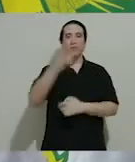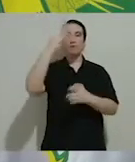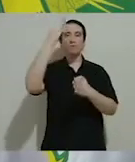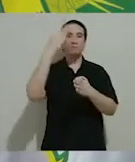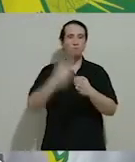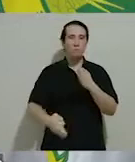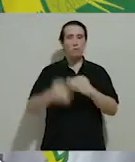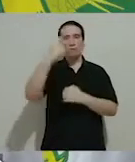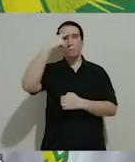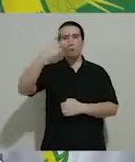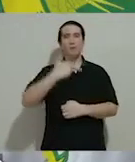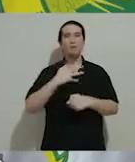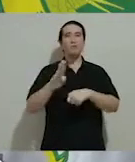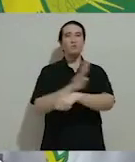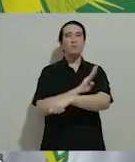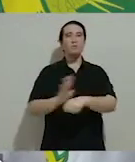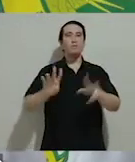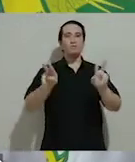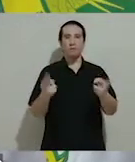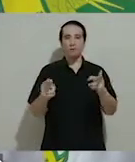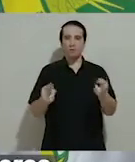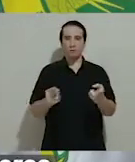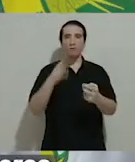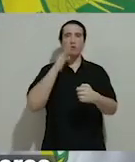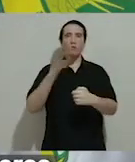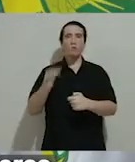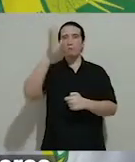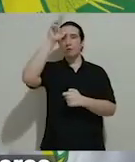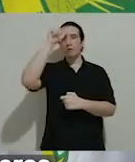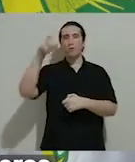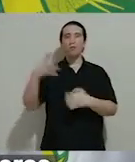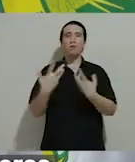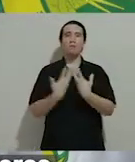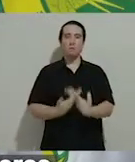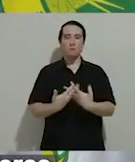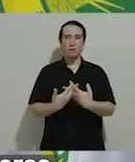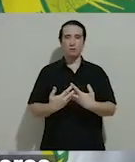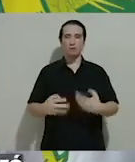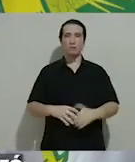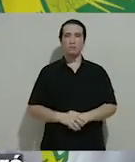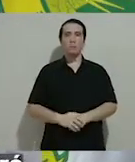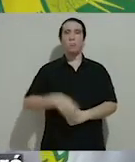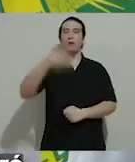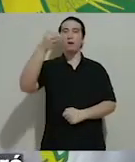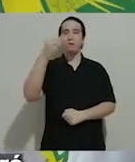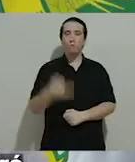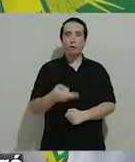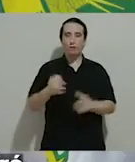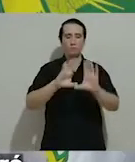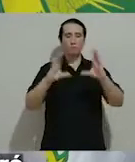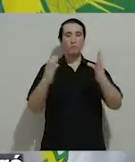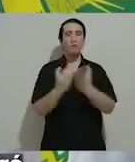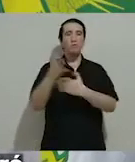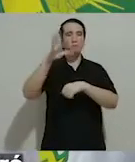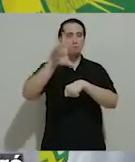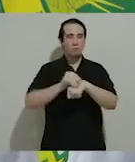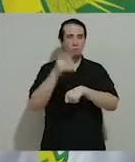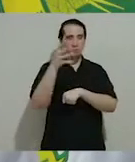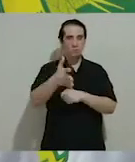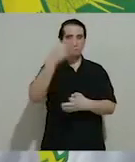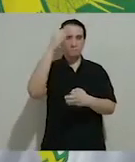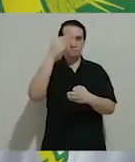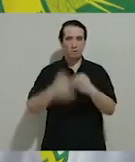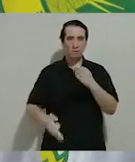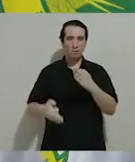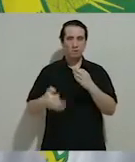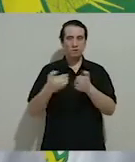su terminación para obtener los beneficios negociados en común acuerdo con las empresas acreedoras. La autorización del Congreso nos permitirá